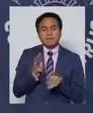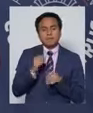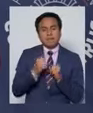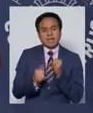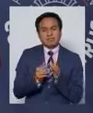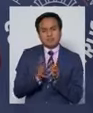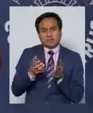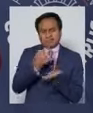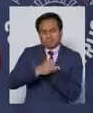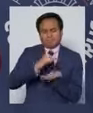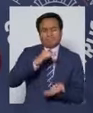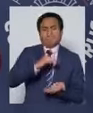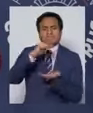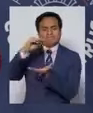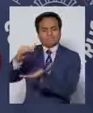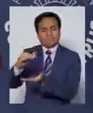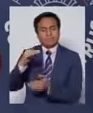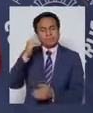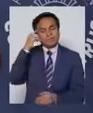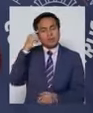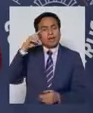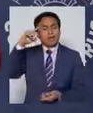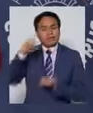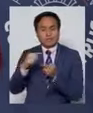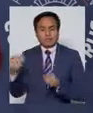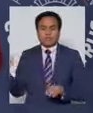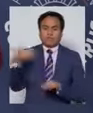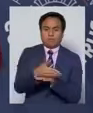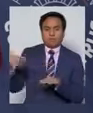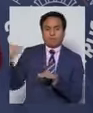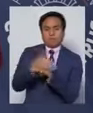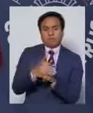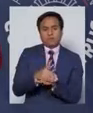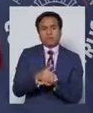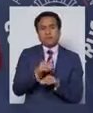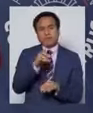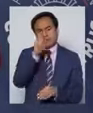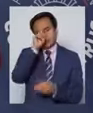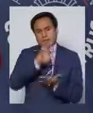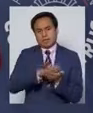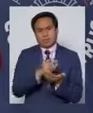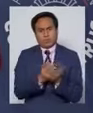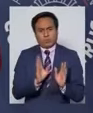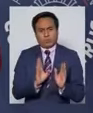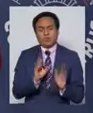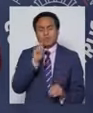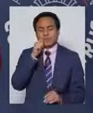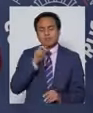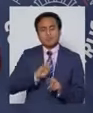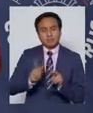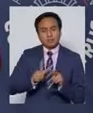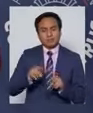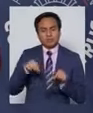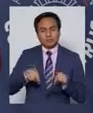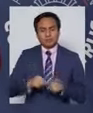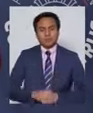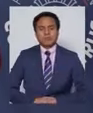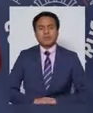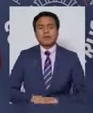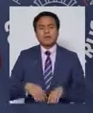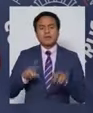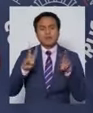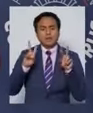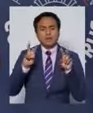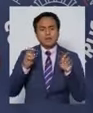plazo. ¿Con qué objetivo? Con el objetivo de reducir la visita a un establecimiento de salud. Y eso se está realizando el día de hoy. En